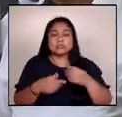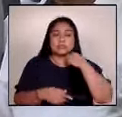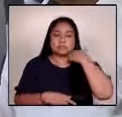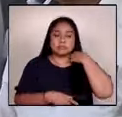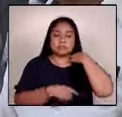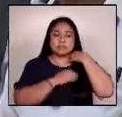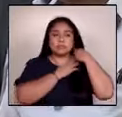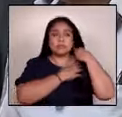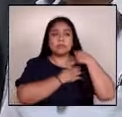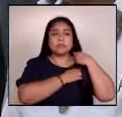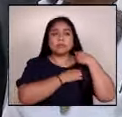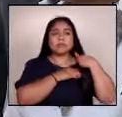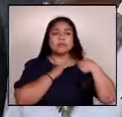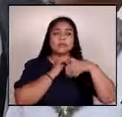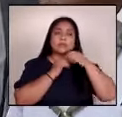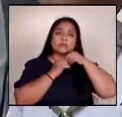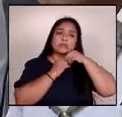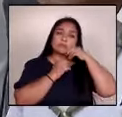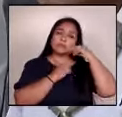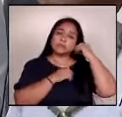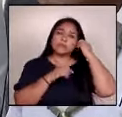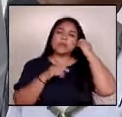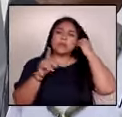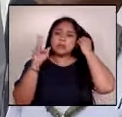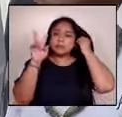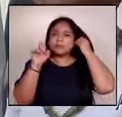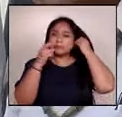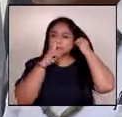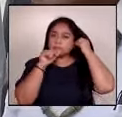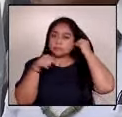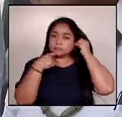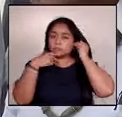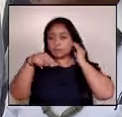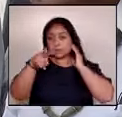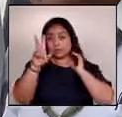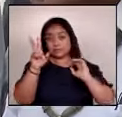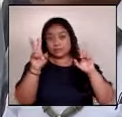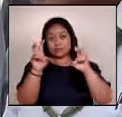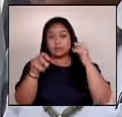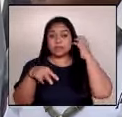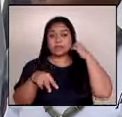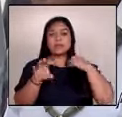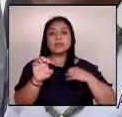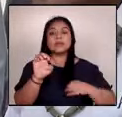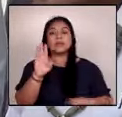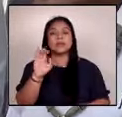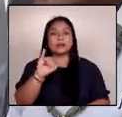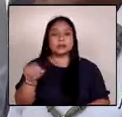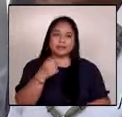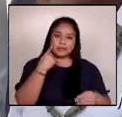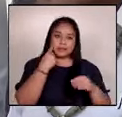La primera pregunta es con el en el caso de Nevaj, lo que se hizo fue